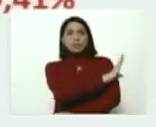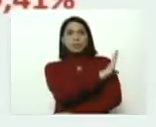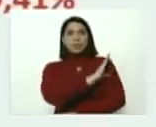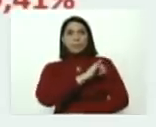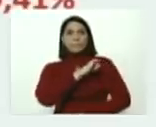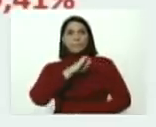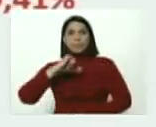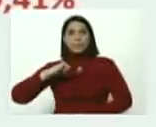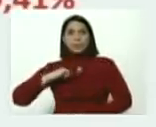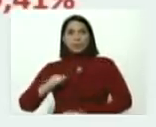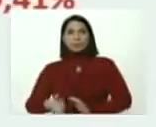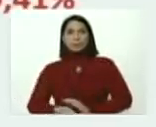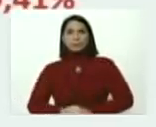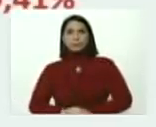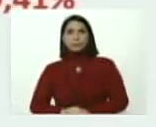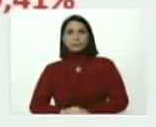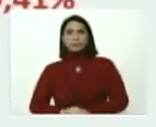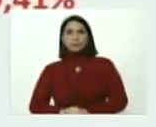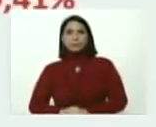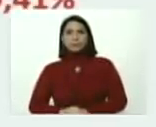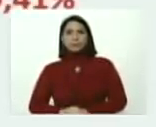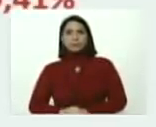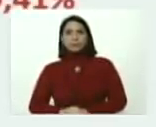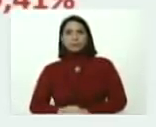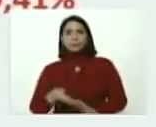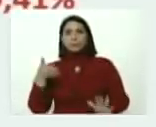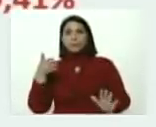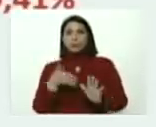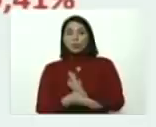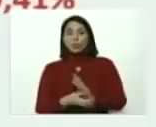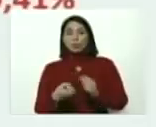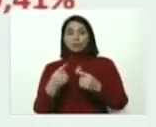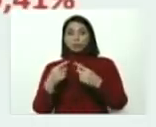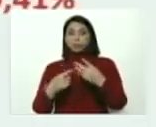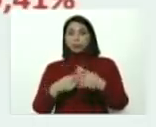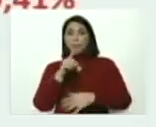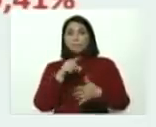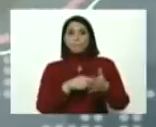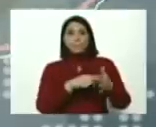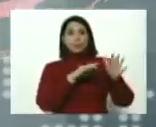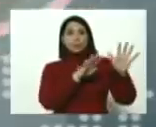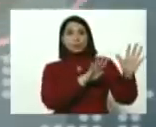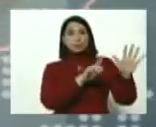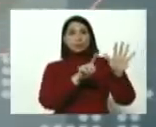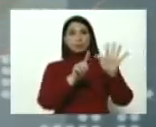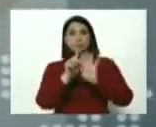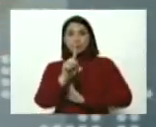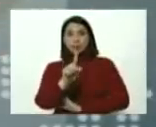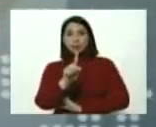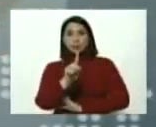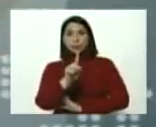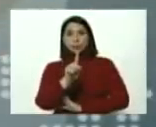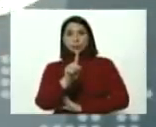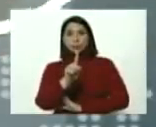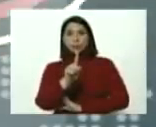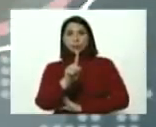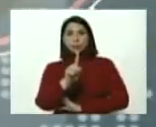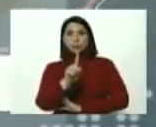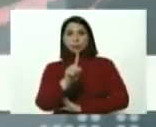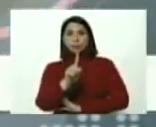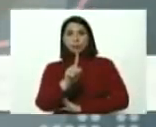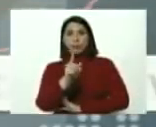privadas. En cuanto a la distribución por sexo, 1.971 pacientes son de